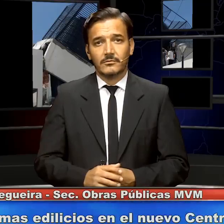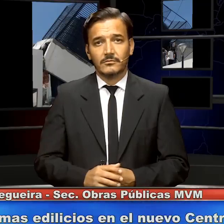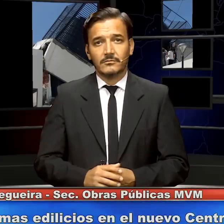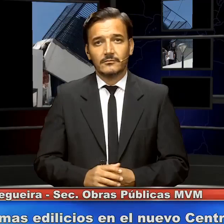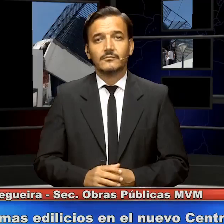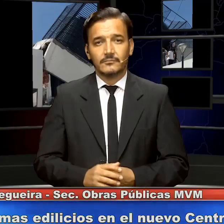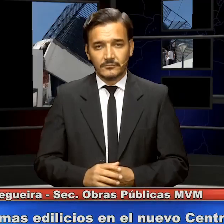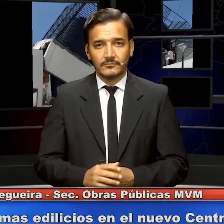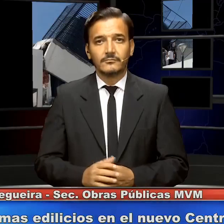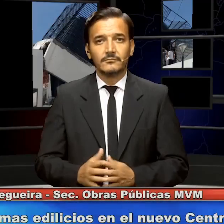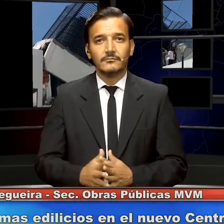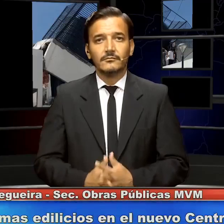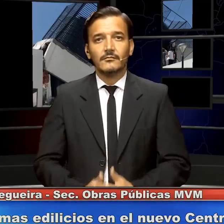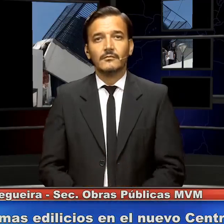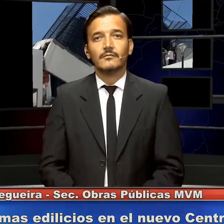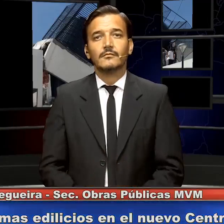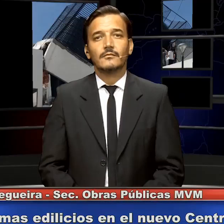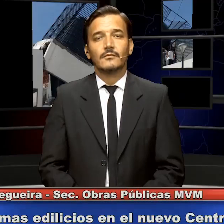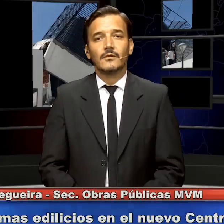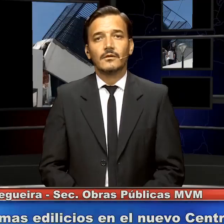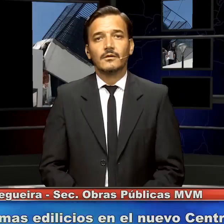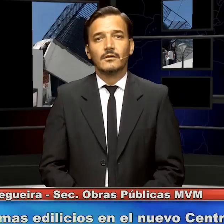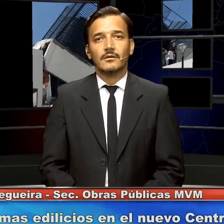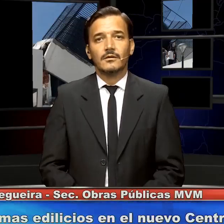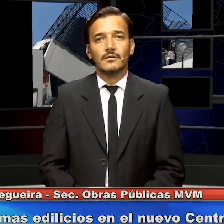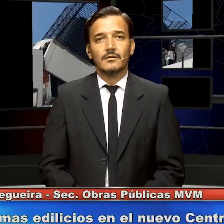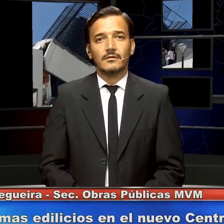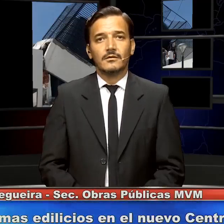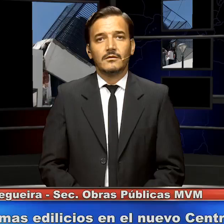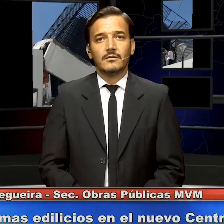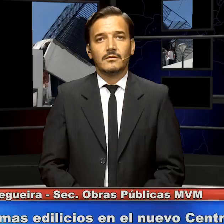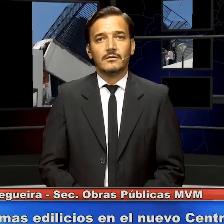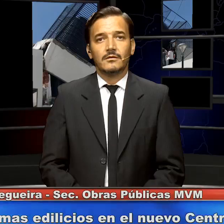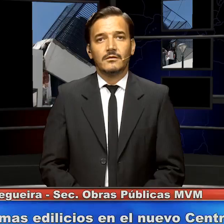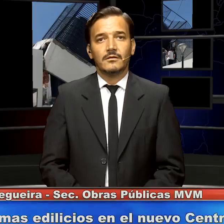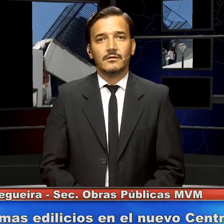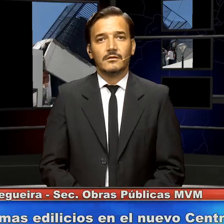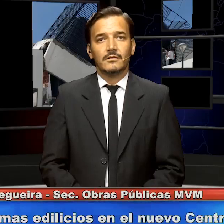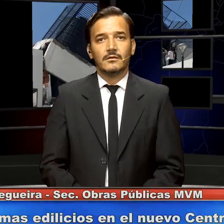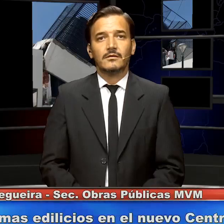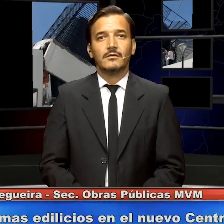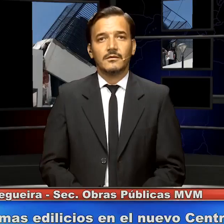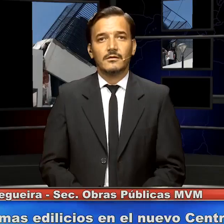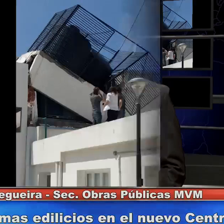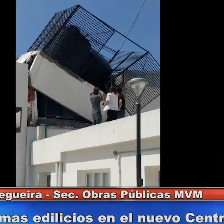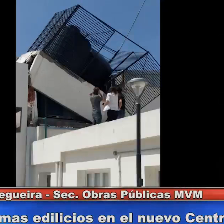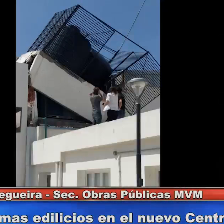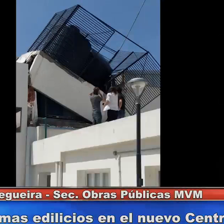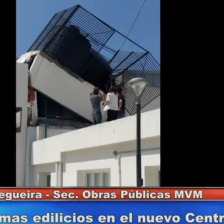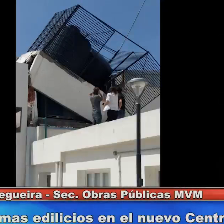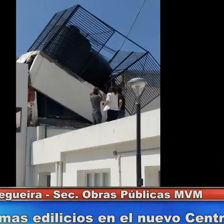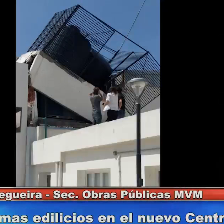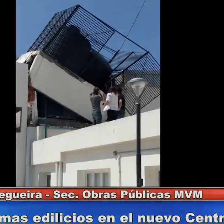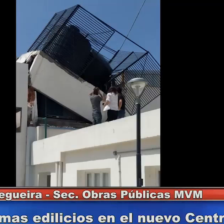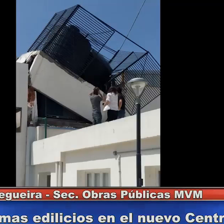notificado esta mañana de que se había habido un derrumbe de una losa en el edificio, en el nuevo edificio del Centro